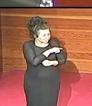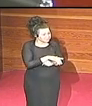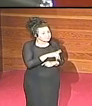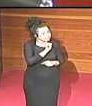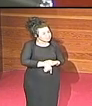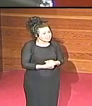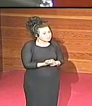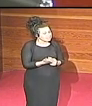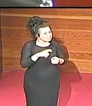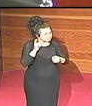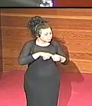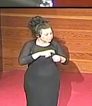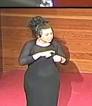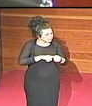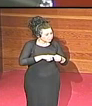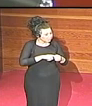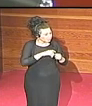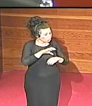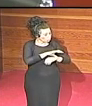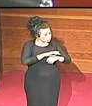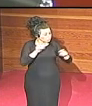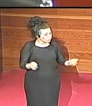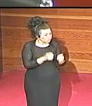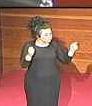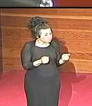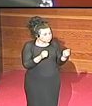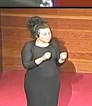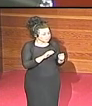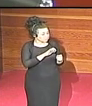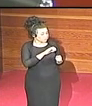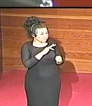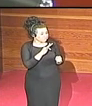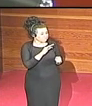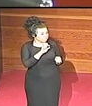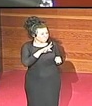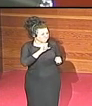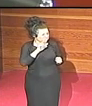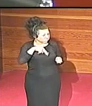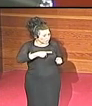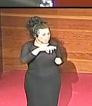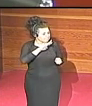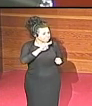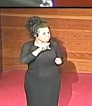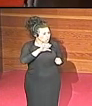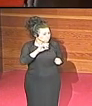es miembro del Consejo Editorial de ES Global, que antes era Foreign Policy en su edición española.